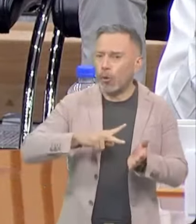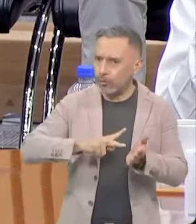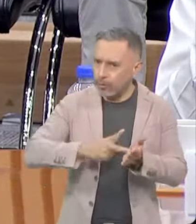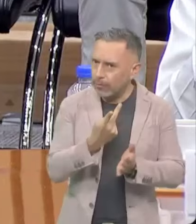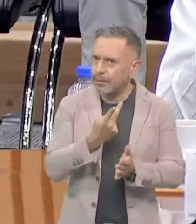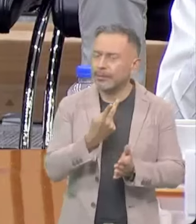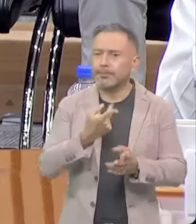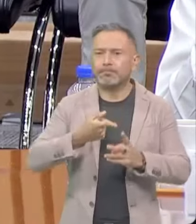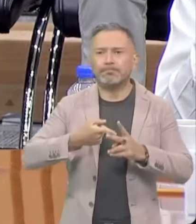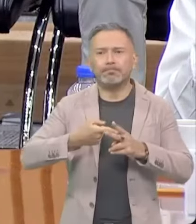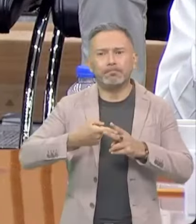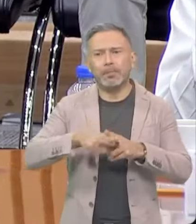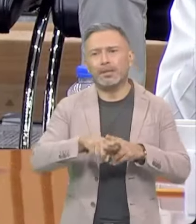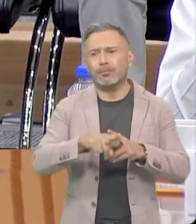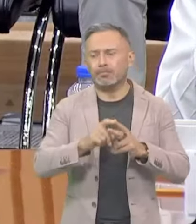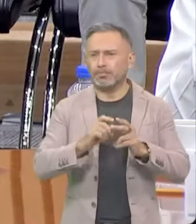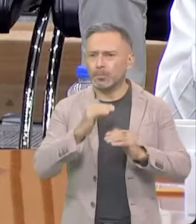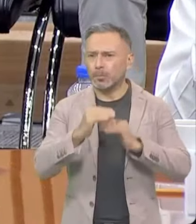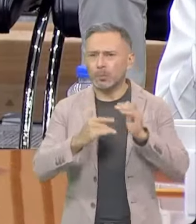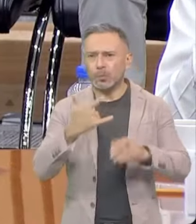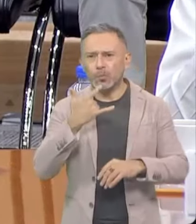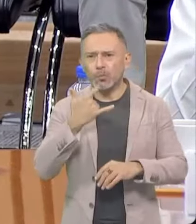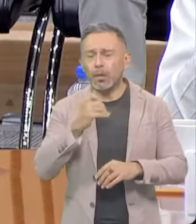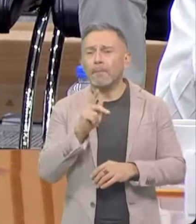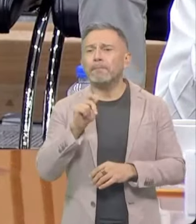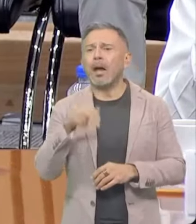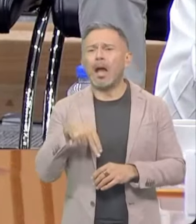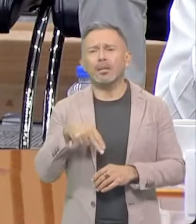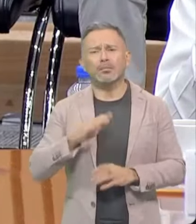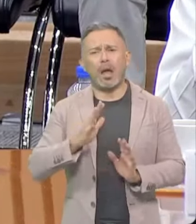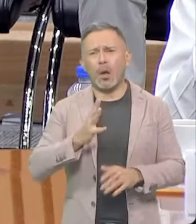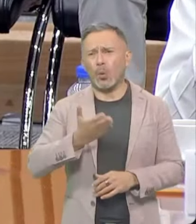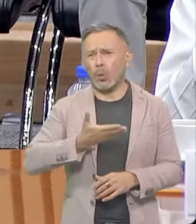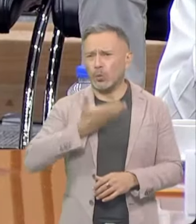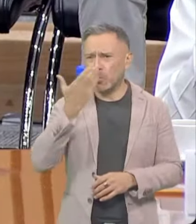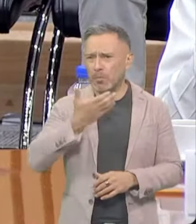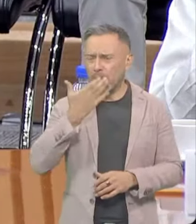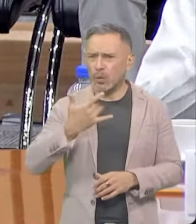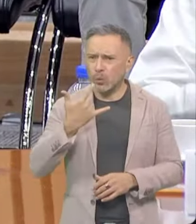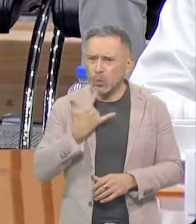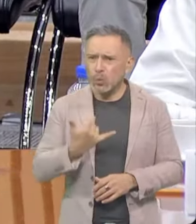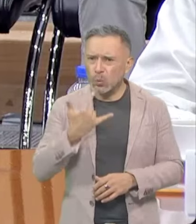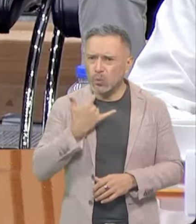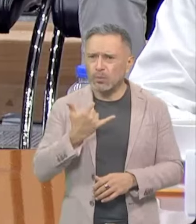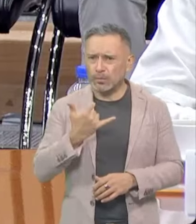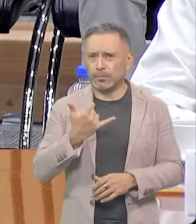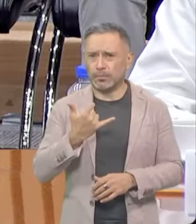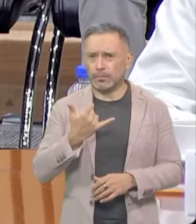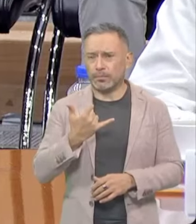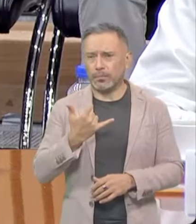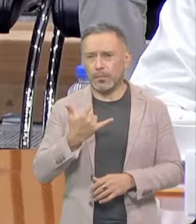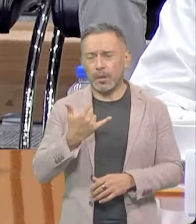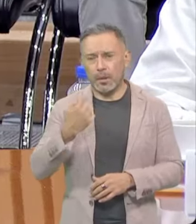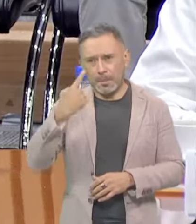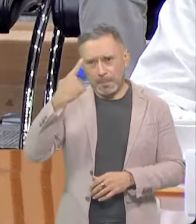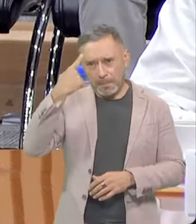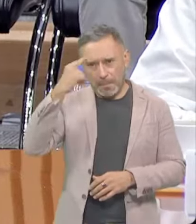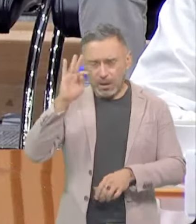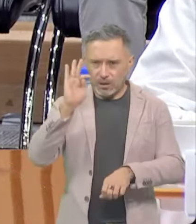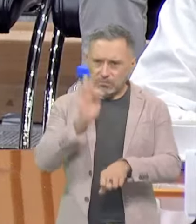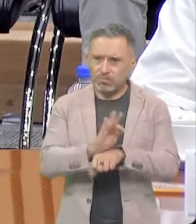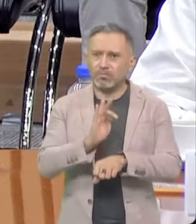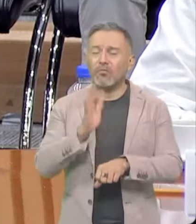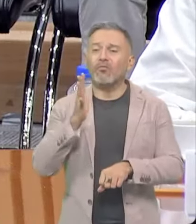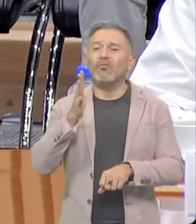Acción Nacional estamos acostumbrados a ello para construir un